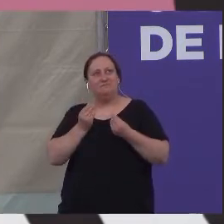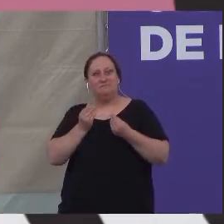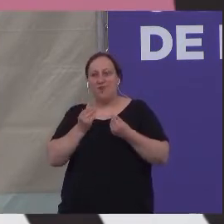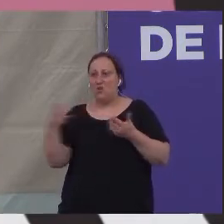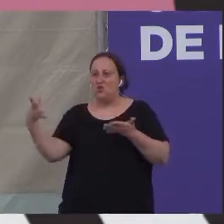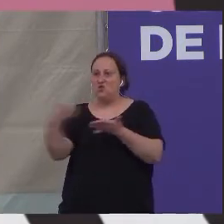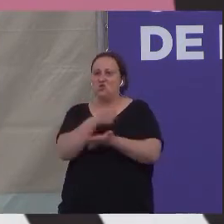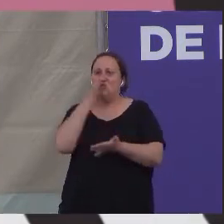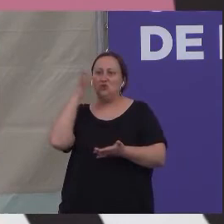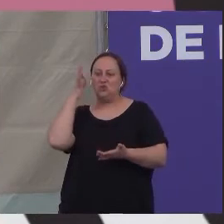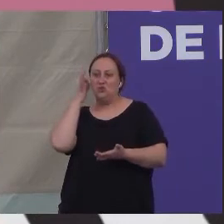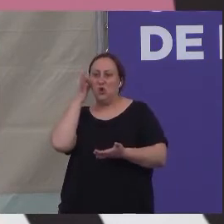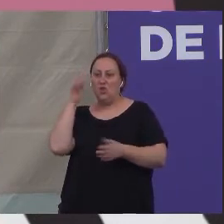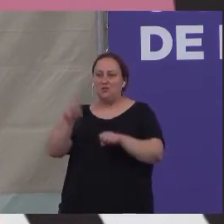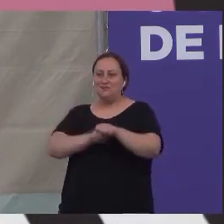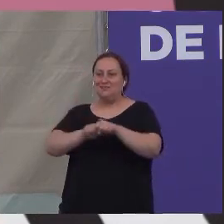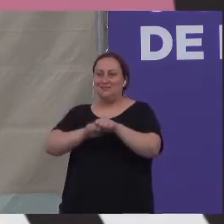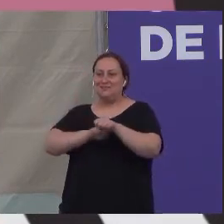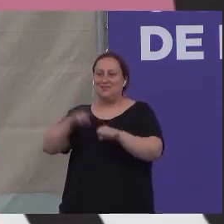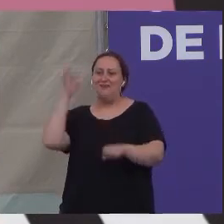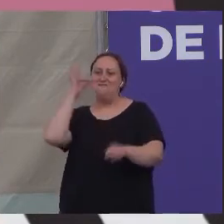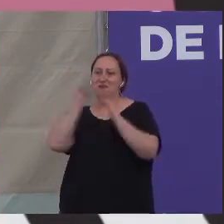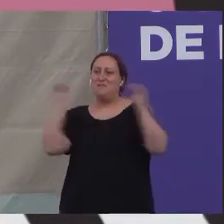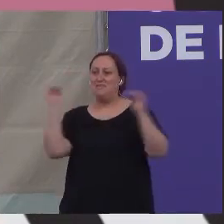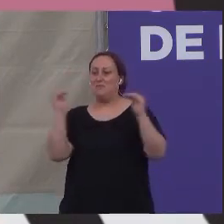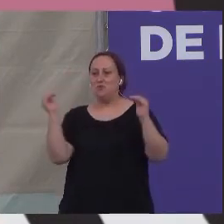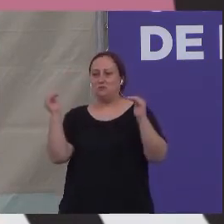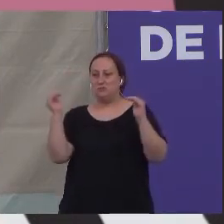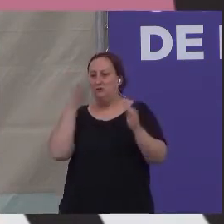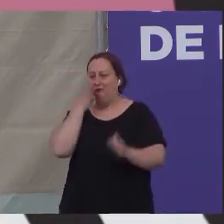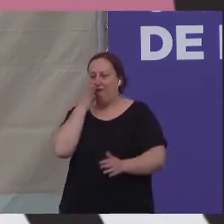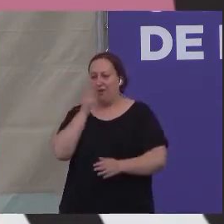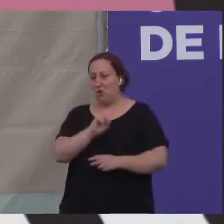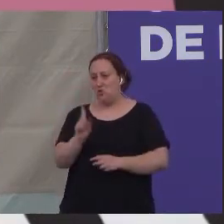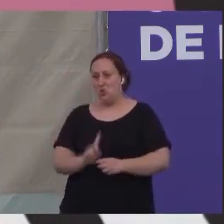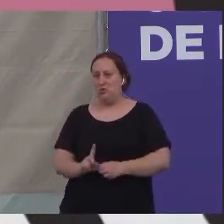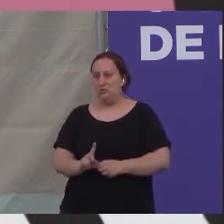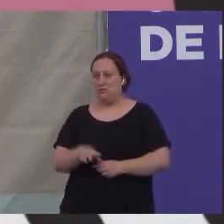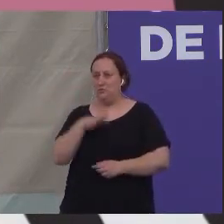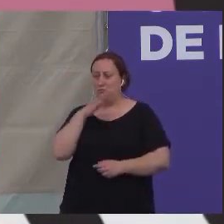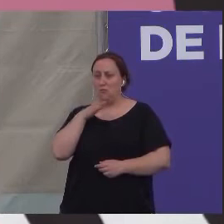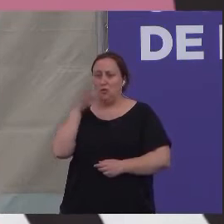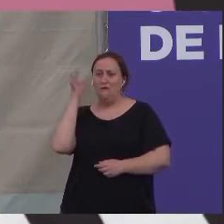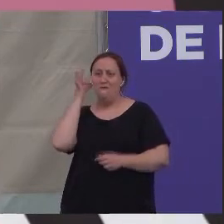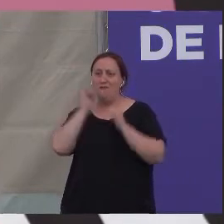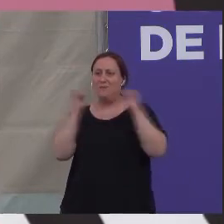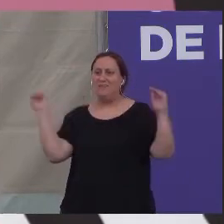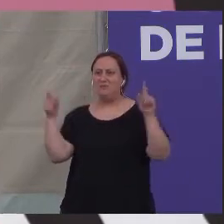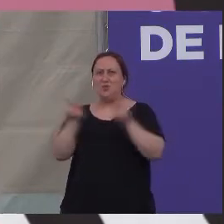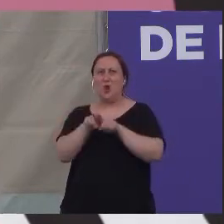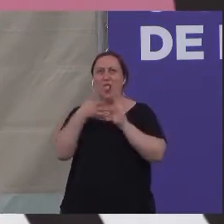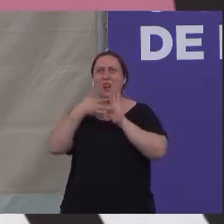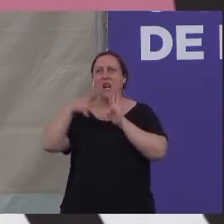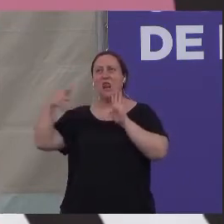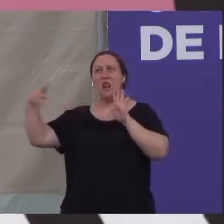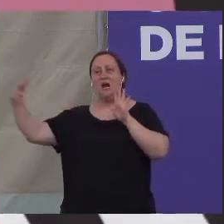somos feministas, y eso no es verdad, porque el feminismo no es una definición,